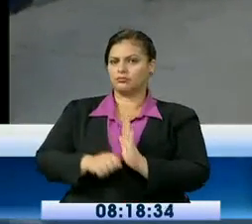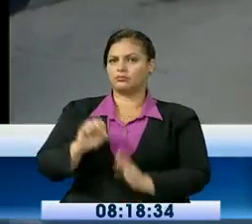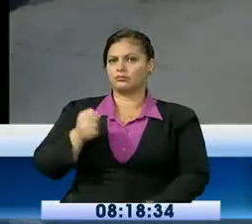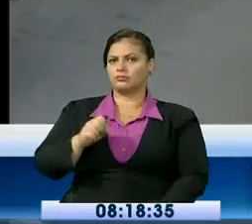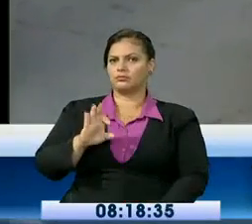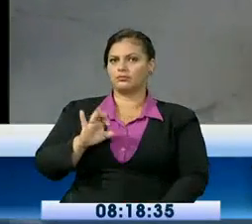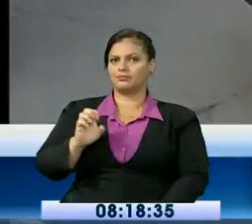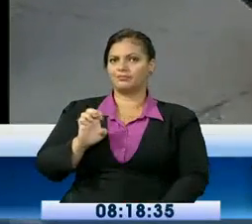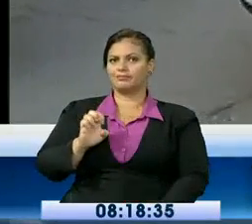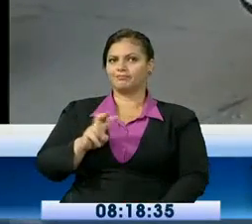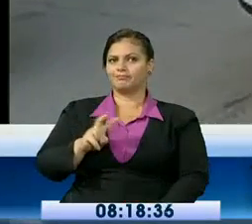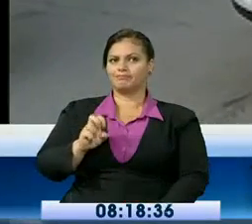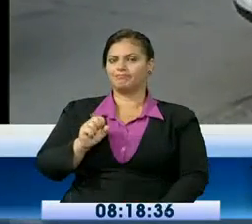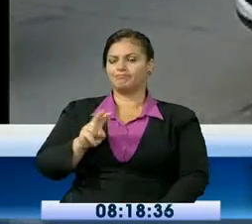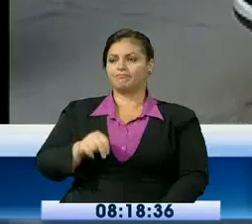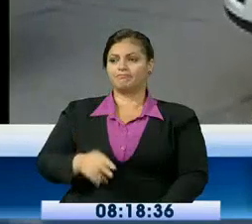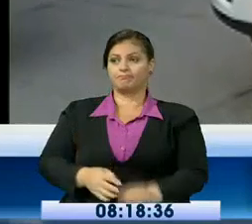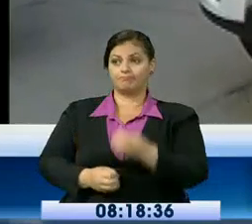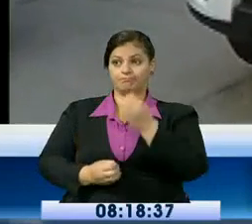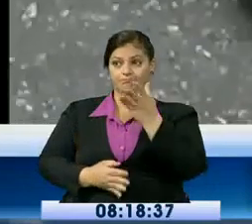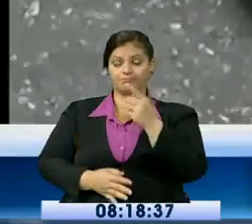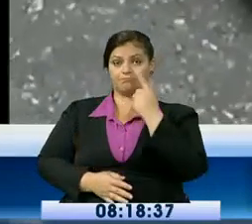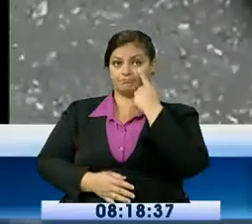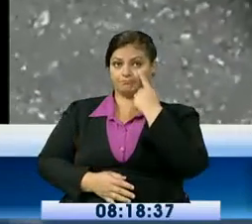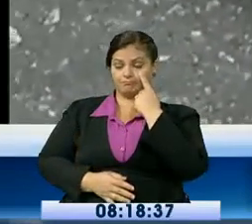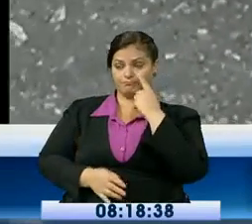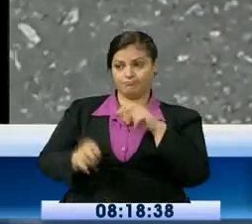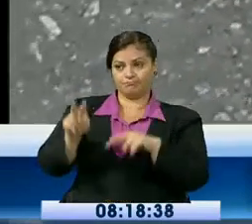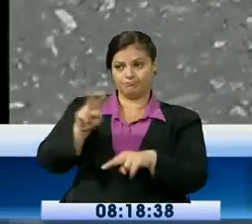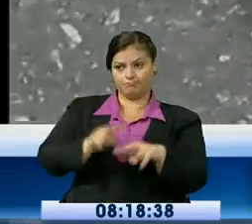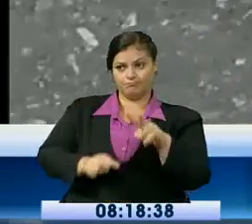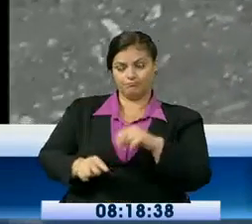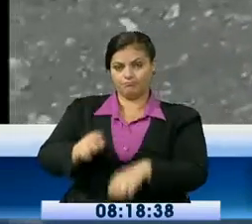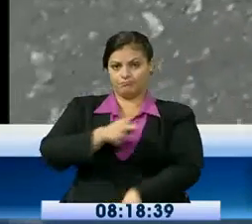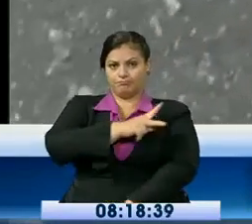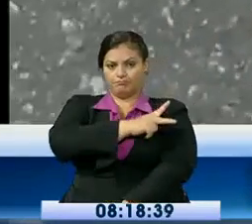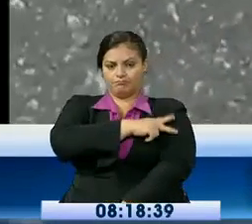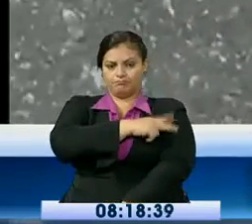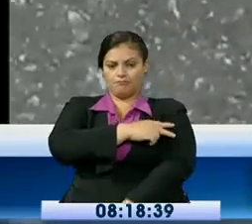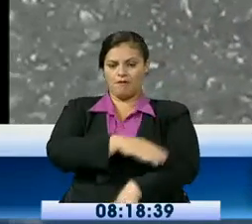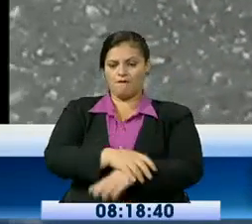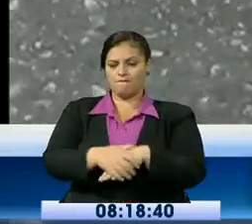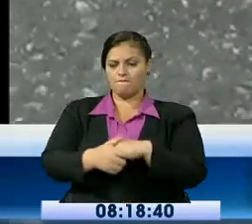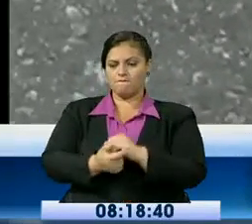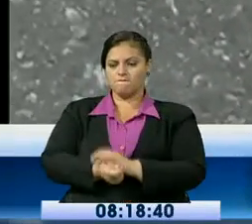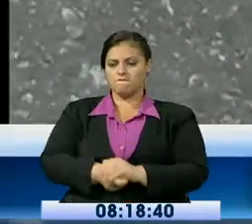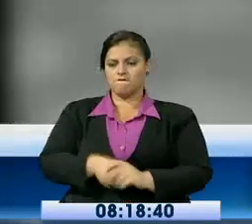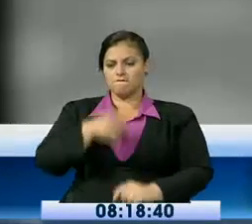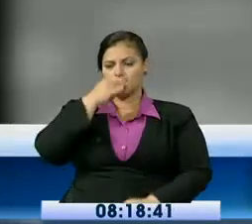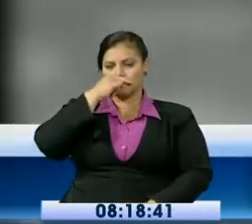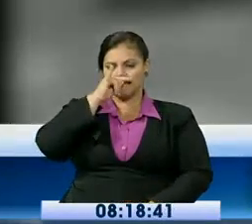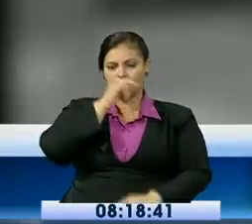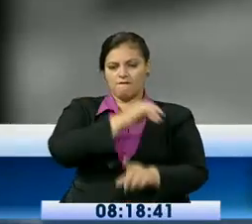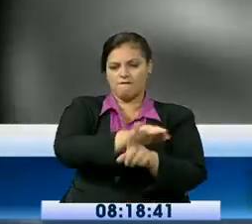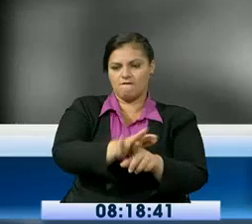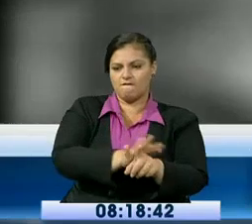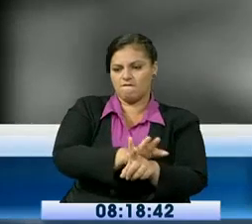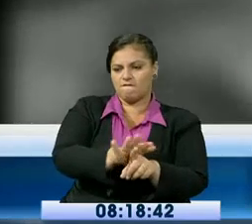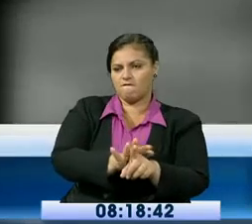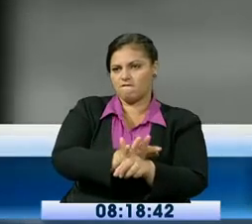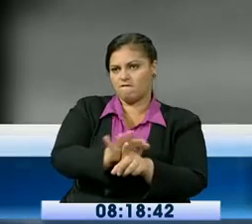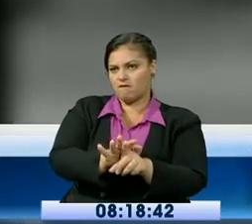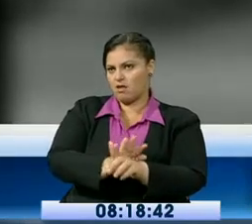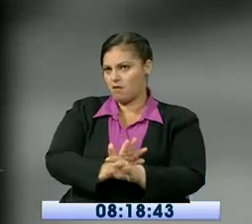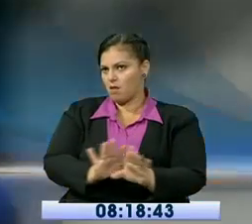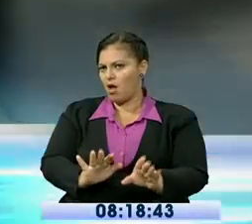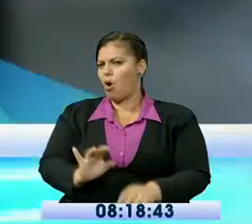víctimas, señaló que si se llegara a establecer que hubo violación, no se escatimarán esfuerzos en pedir la reformulación